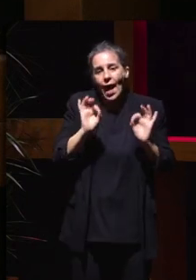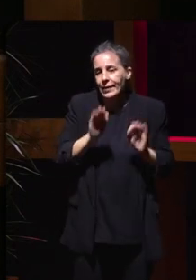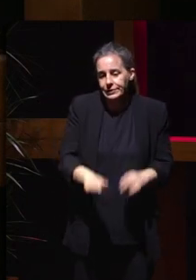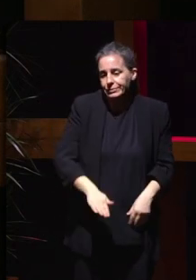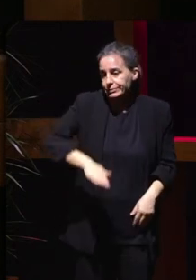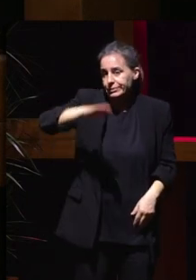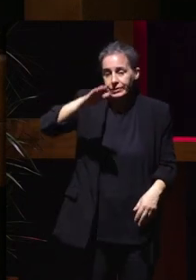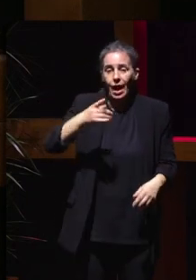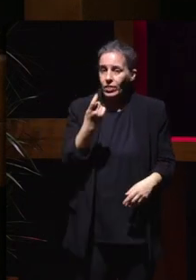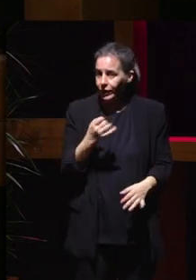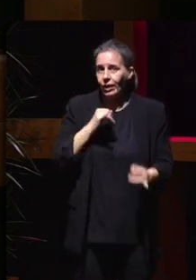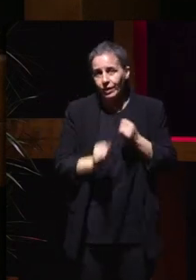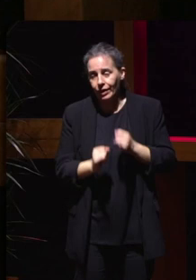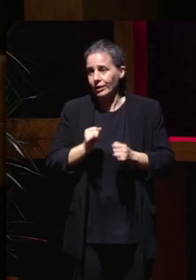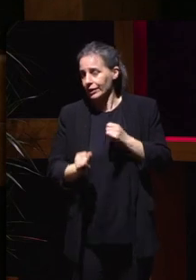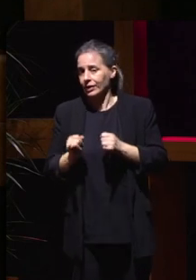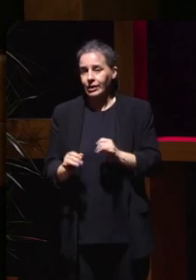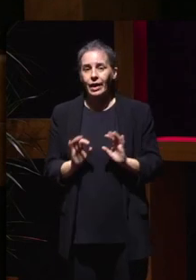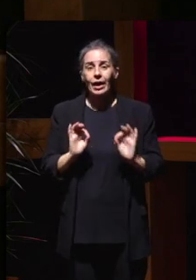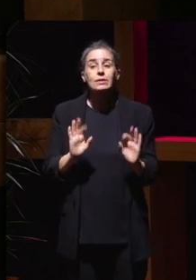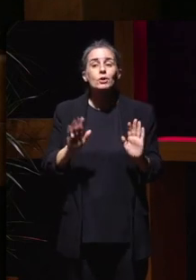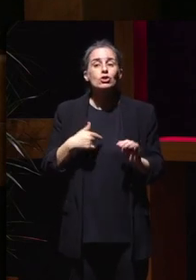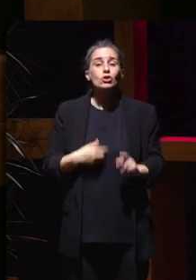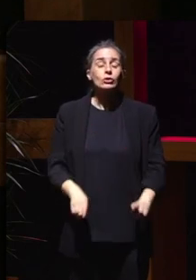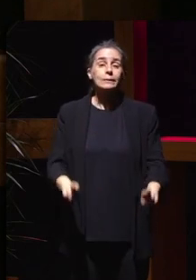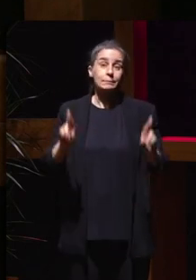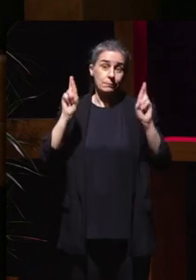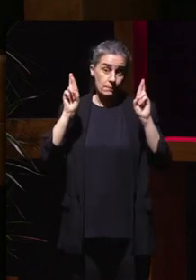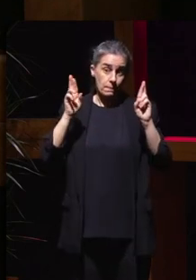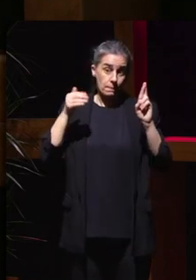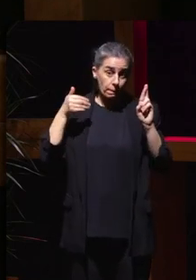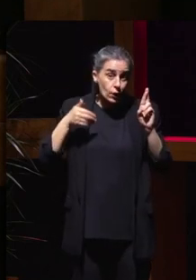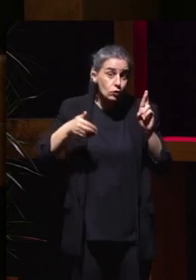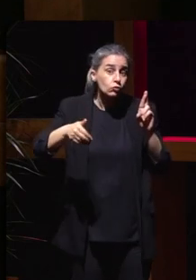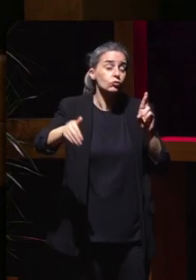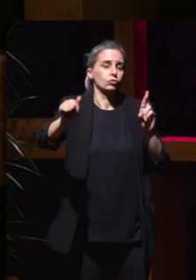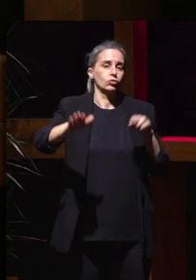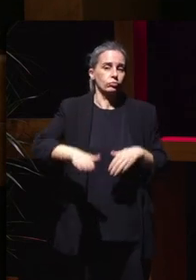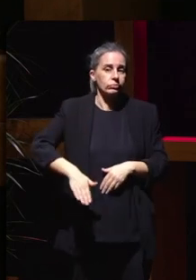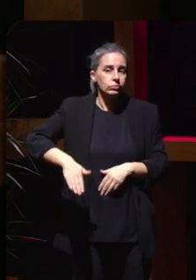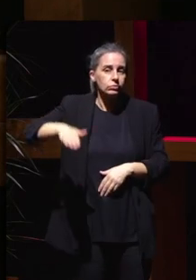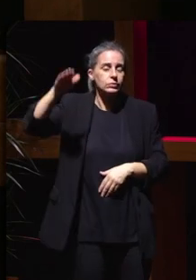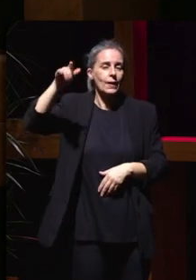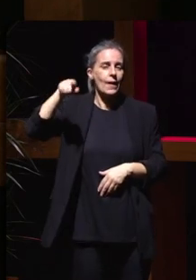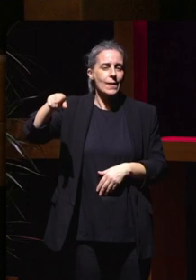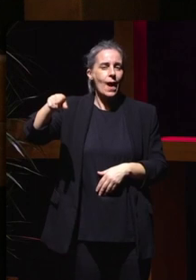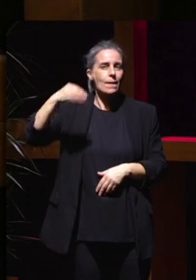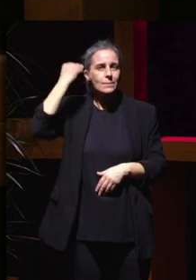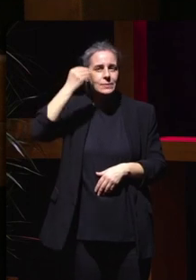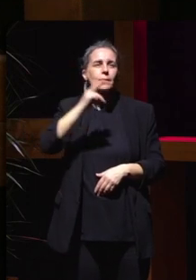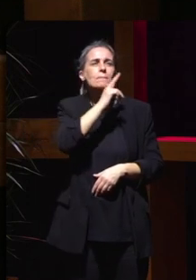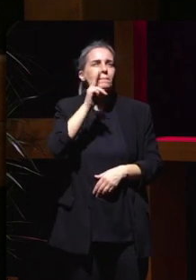espero que en algún momento cuando él a pense Pues en cómo era su infancia Pues